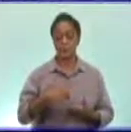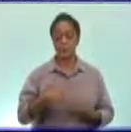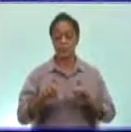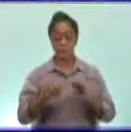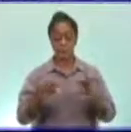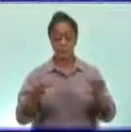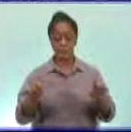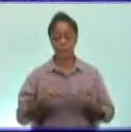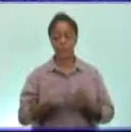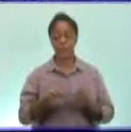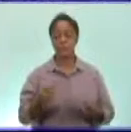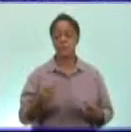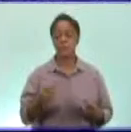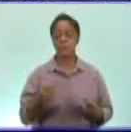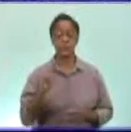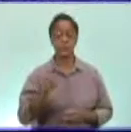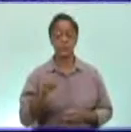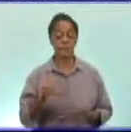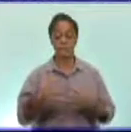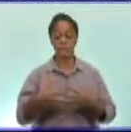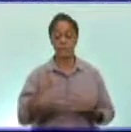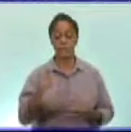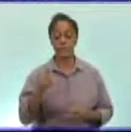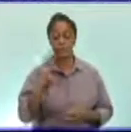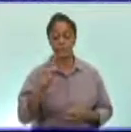concepto de unidad entre los seres vivos.